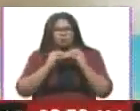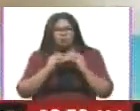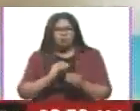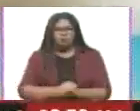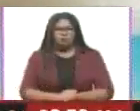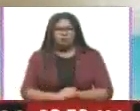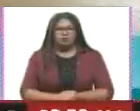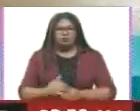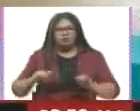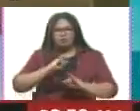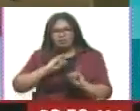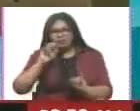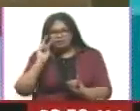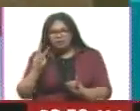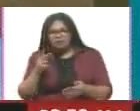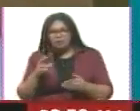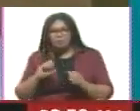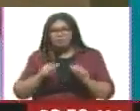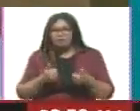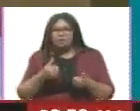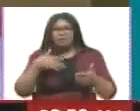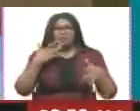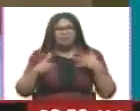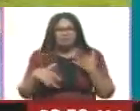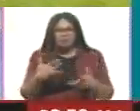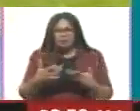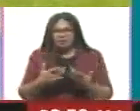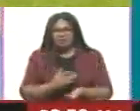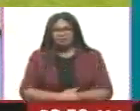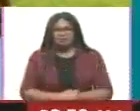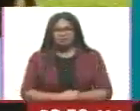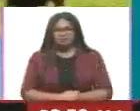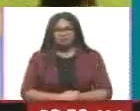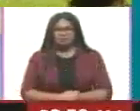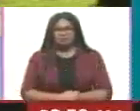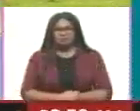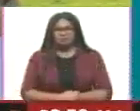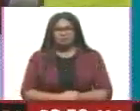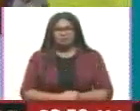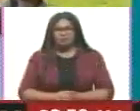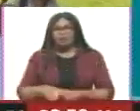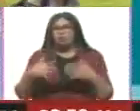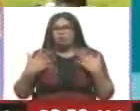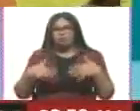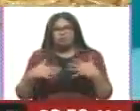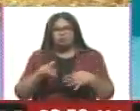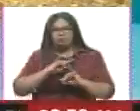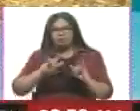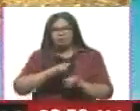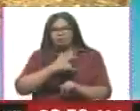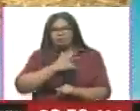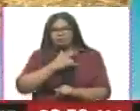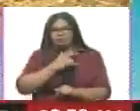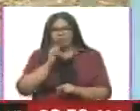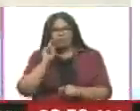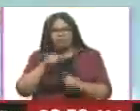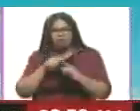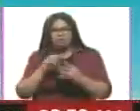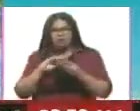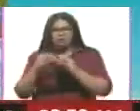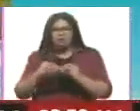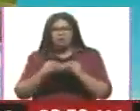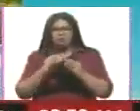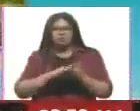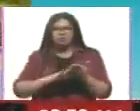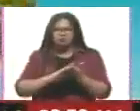tenía previsto iniciar las actividades presenciales y pues era urgente que la universidad se recuperara, no solo